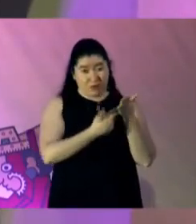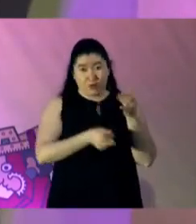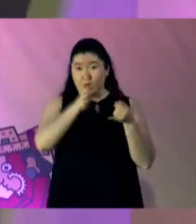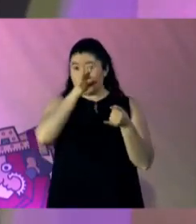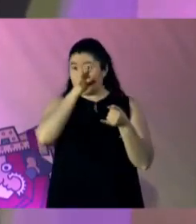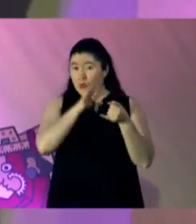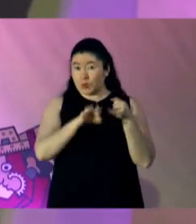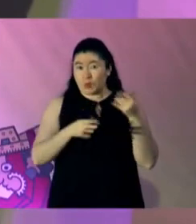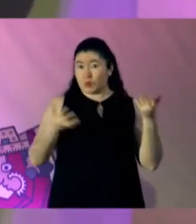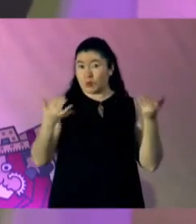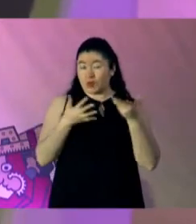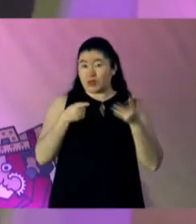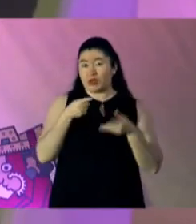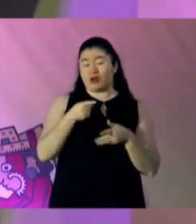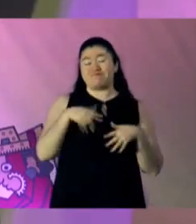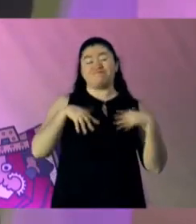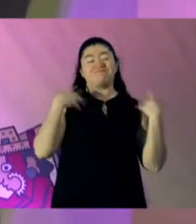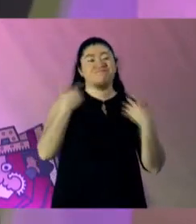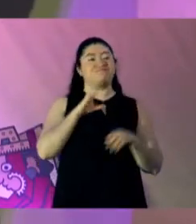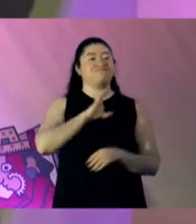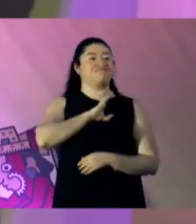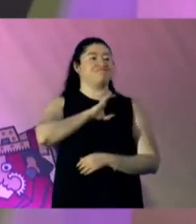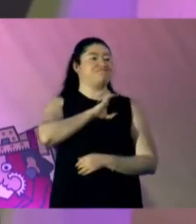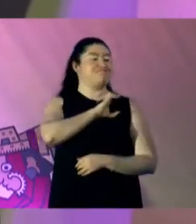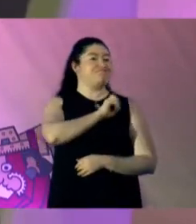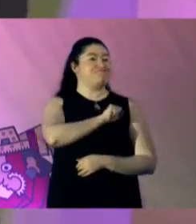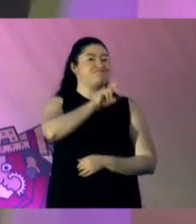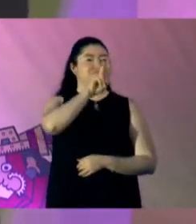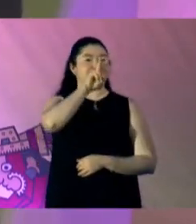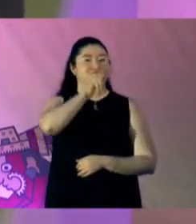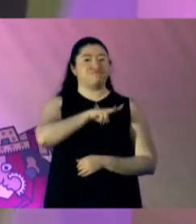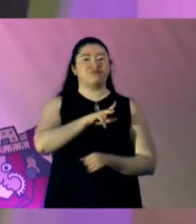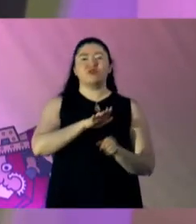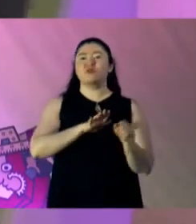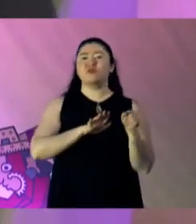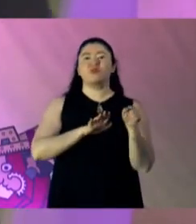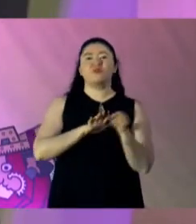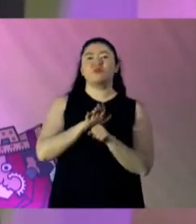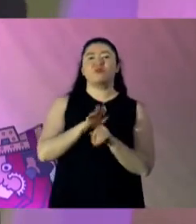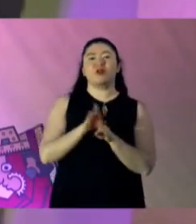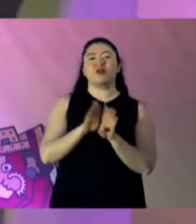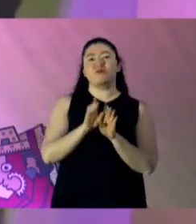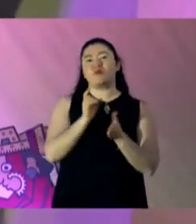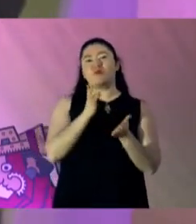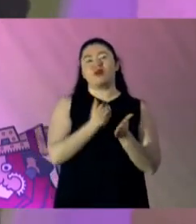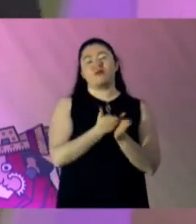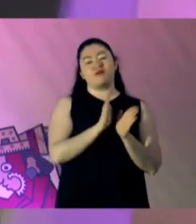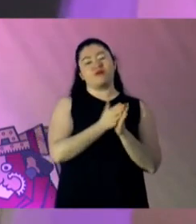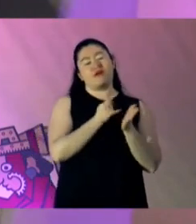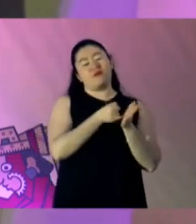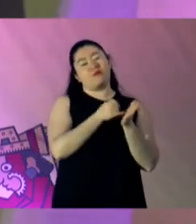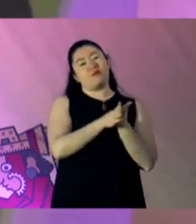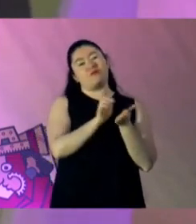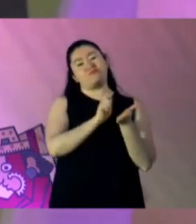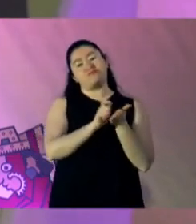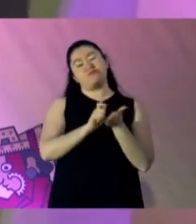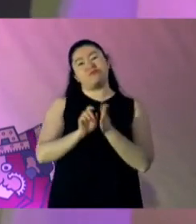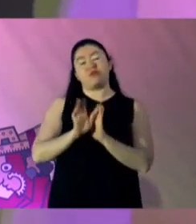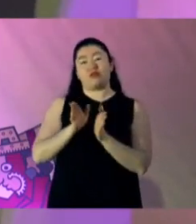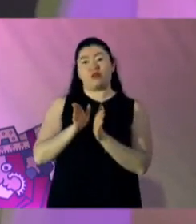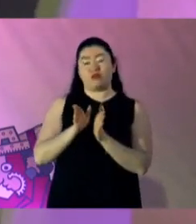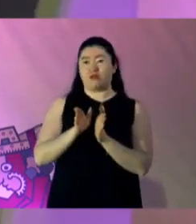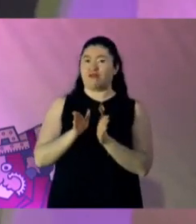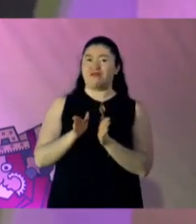ahí le gustaba mucho yo les voy a confesar que a él le gustaba mucho mucho salirse del cartón editorial que lo hacía espeluznantemente